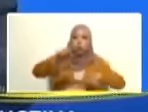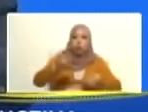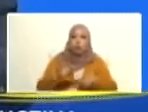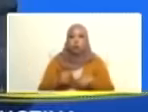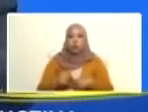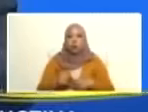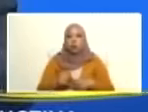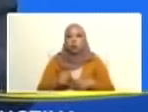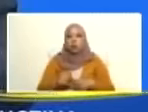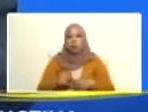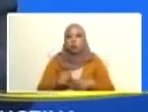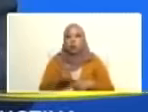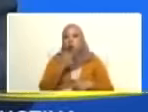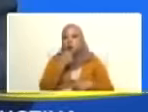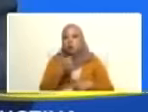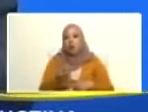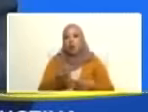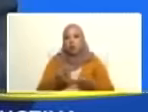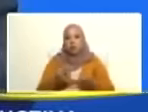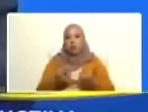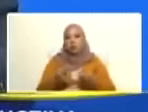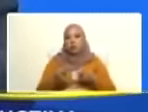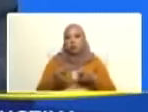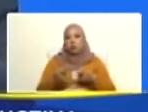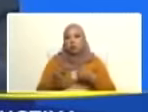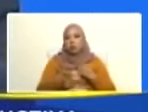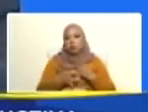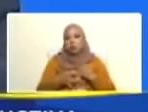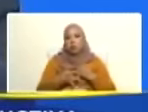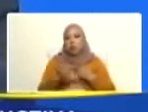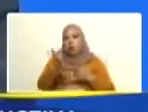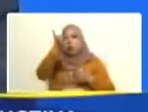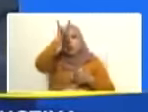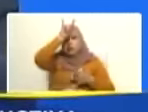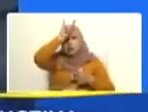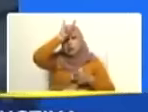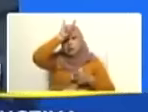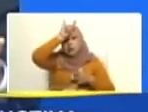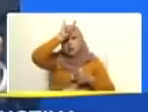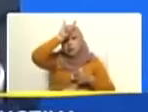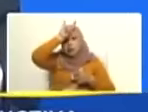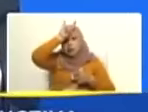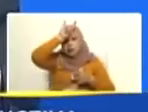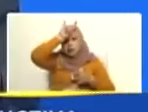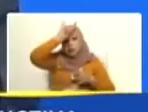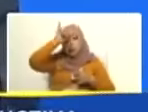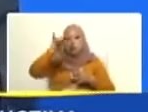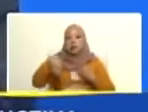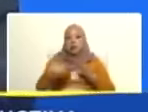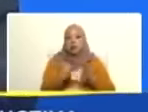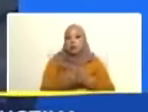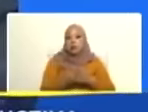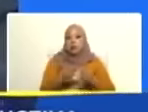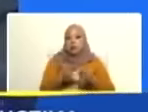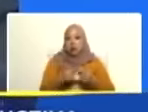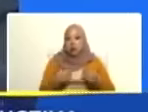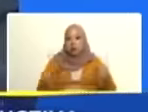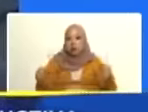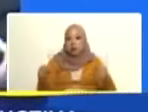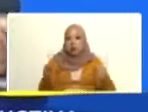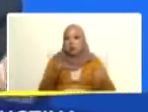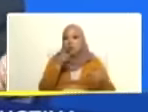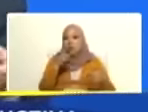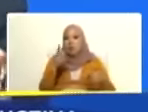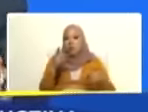A veces la riqueza fácil es riqueza del diablo, llega y se va, y con esa riqueza